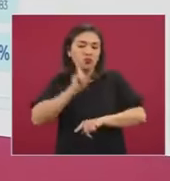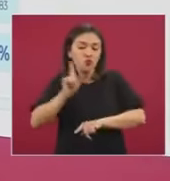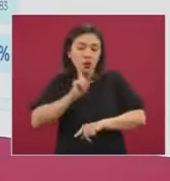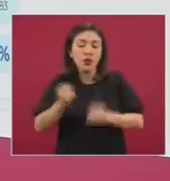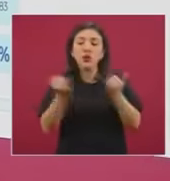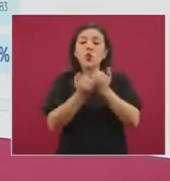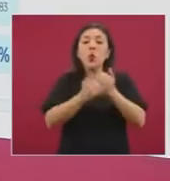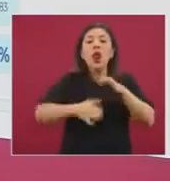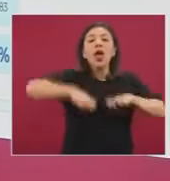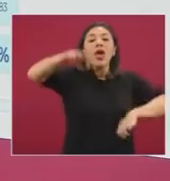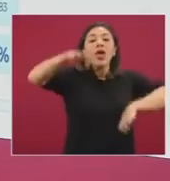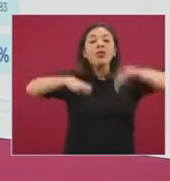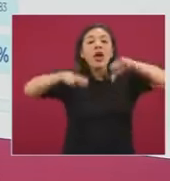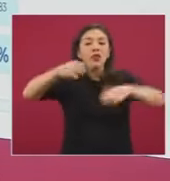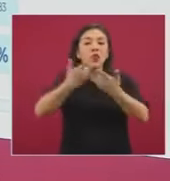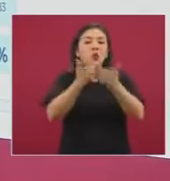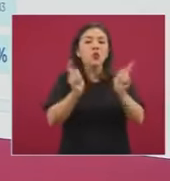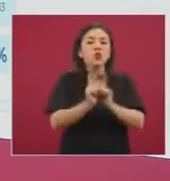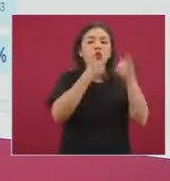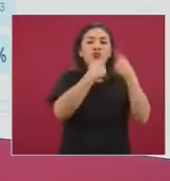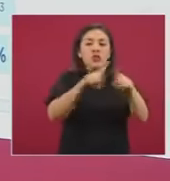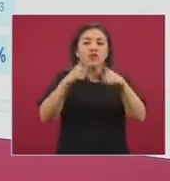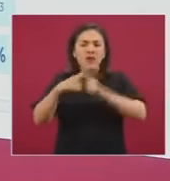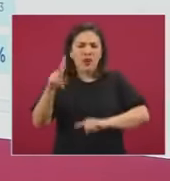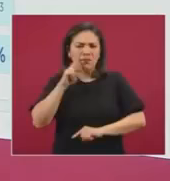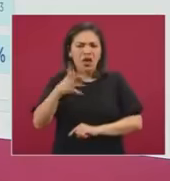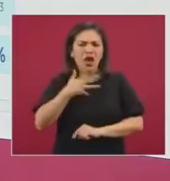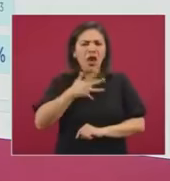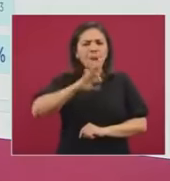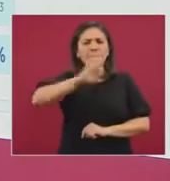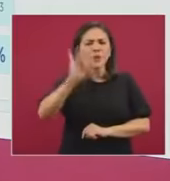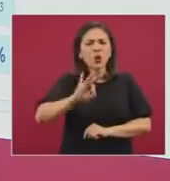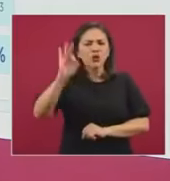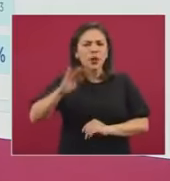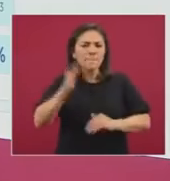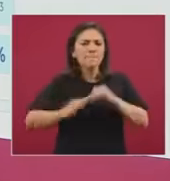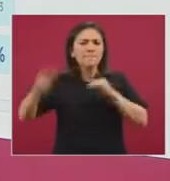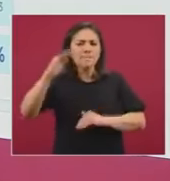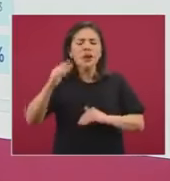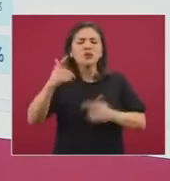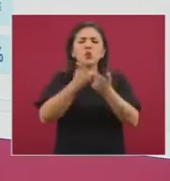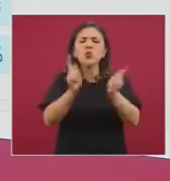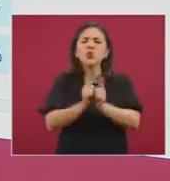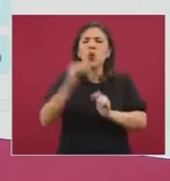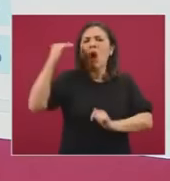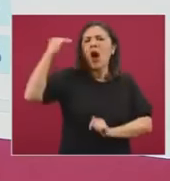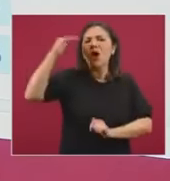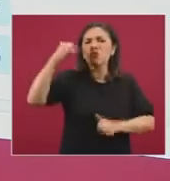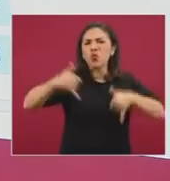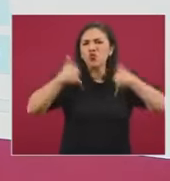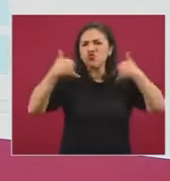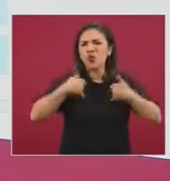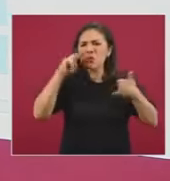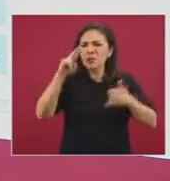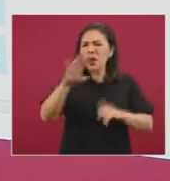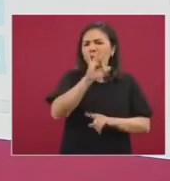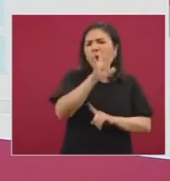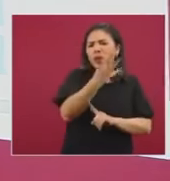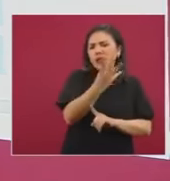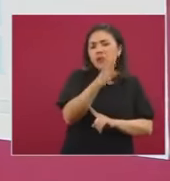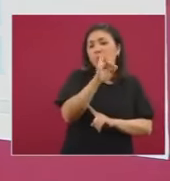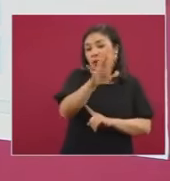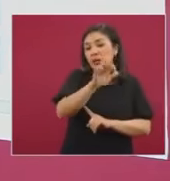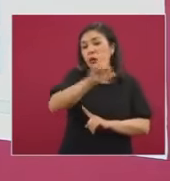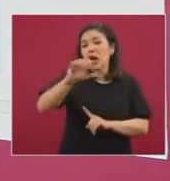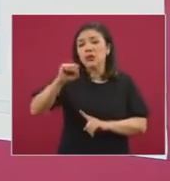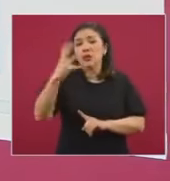grupos de edad, que aunque vemos que hay un porcentaje mayor en el grupo de adultos jóvenes de 45 a 64